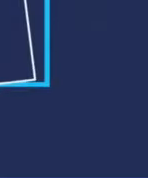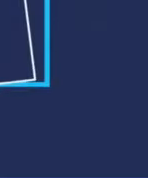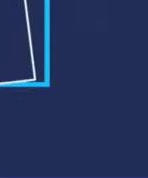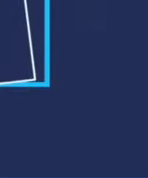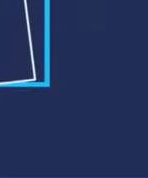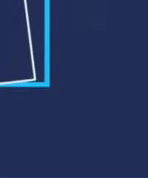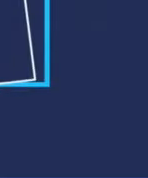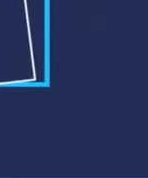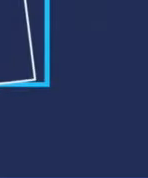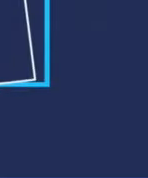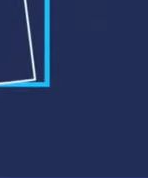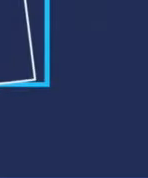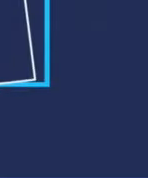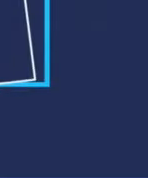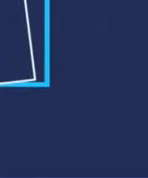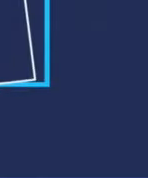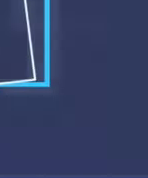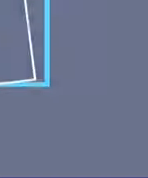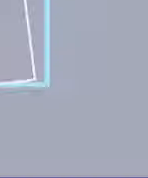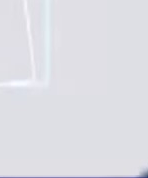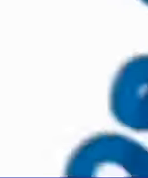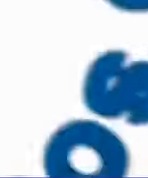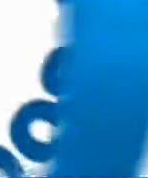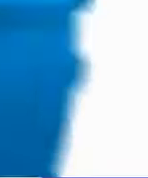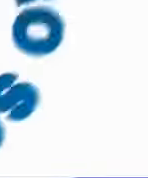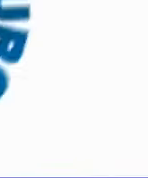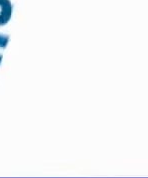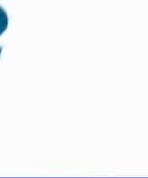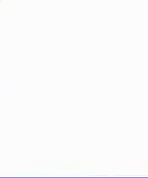agua caliente, no hirviendo.